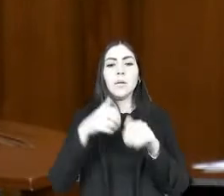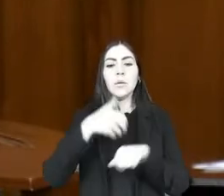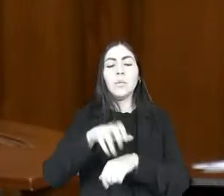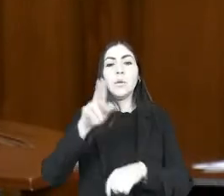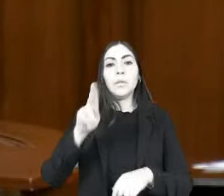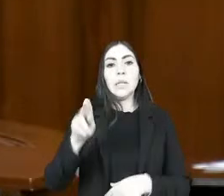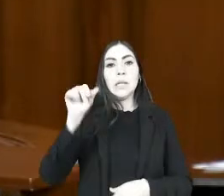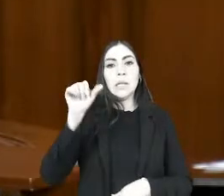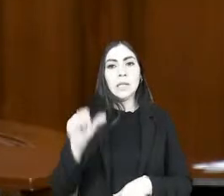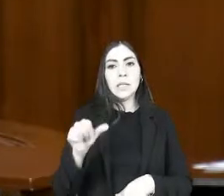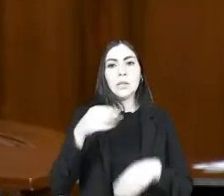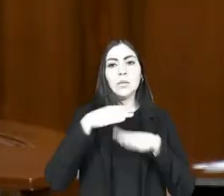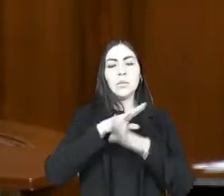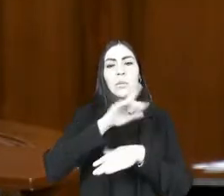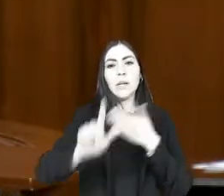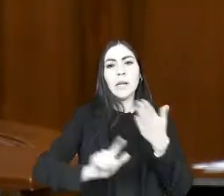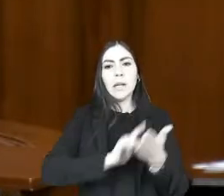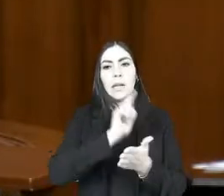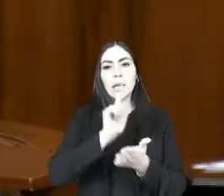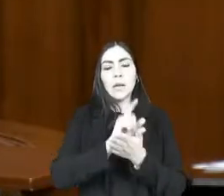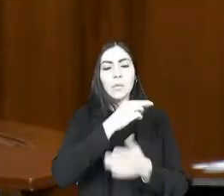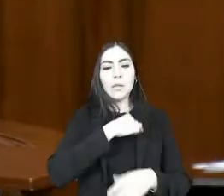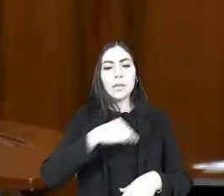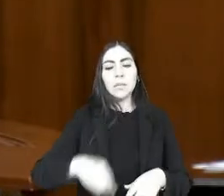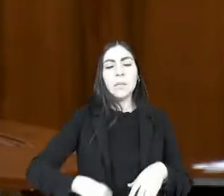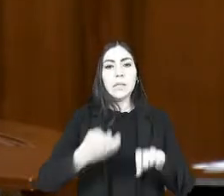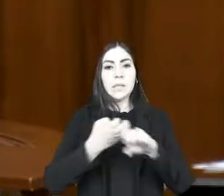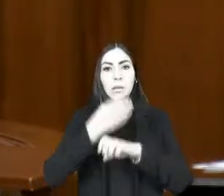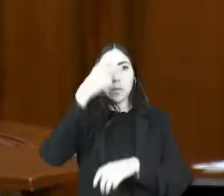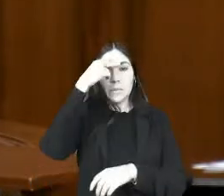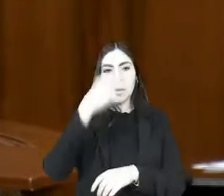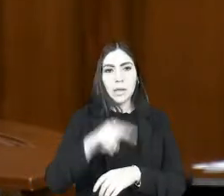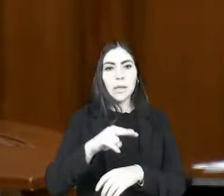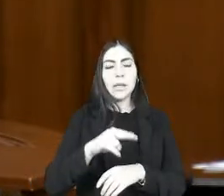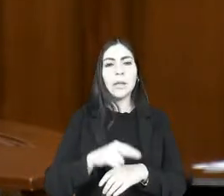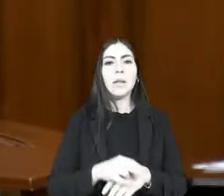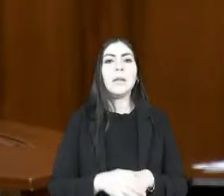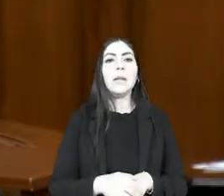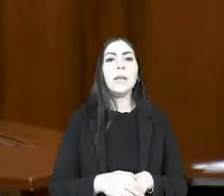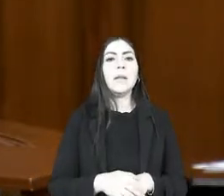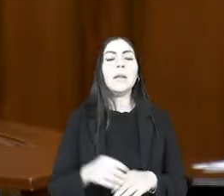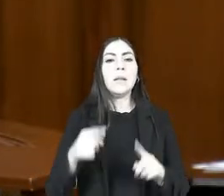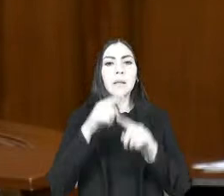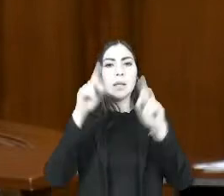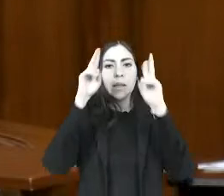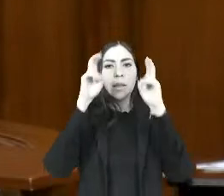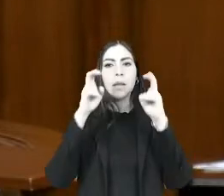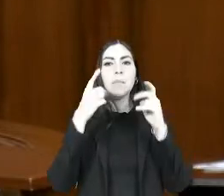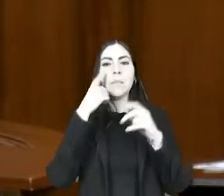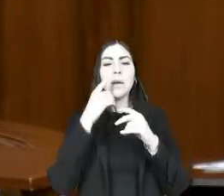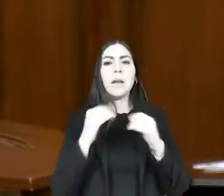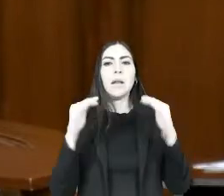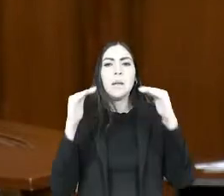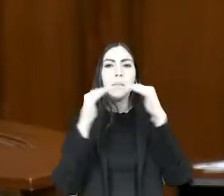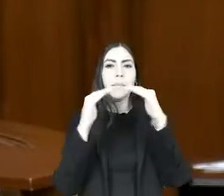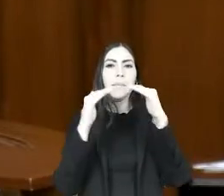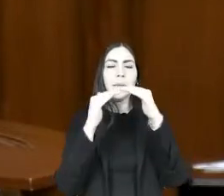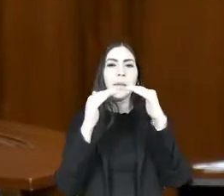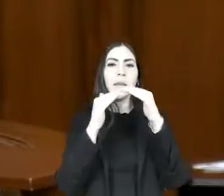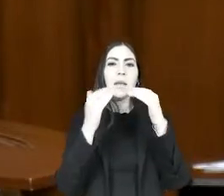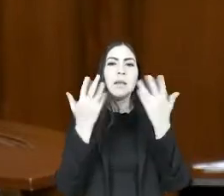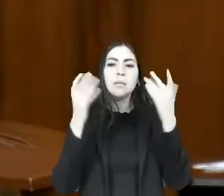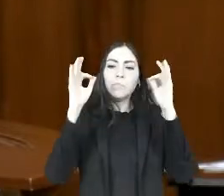86 de la Ley Orgánica Municipal del Estado de México en materia de paridad y equidad de género en el